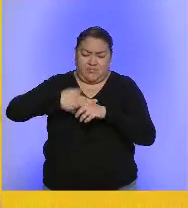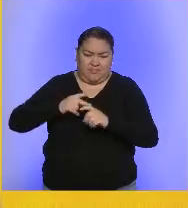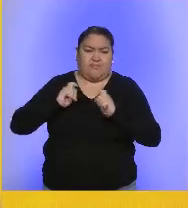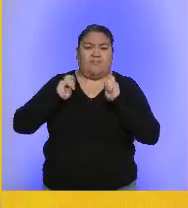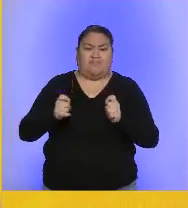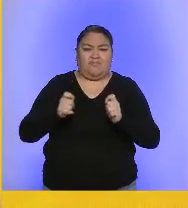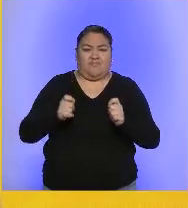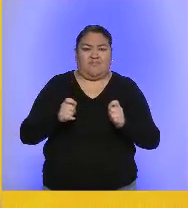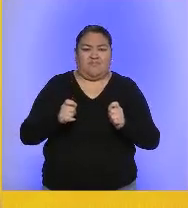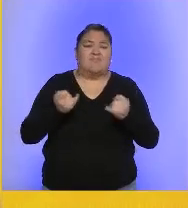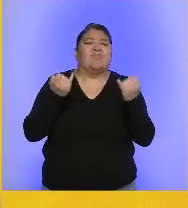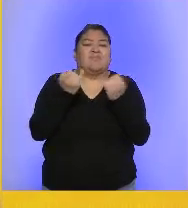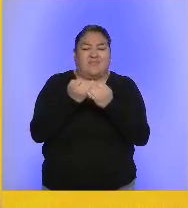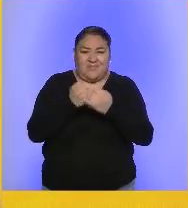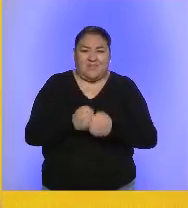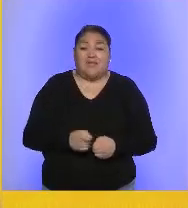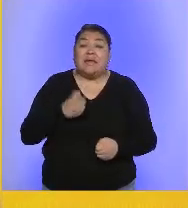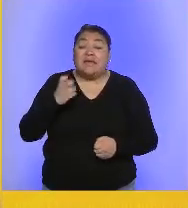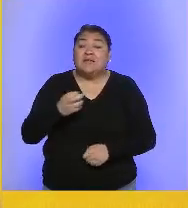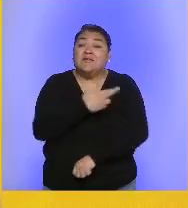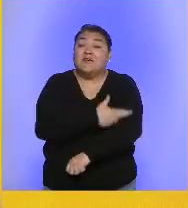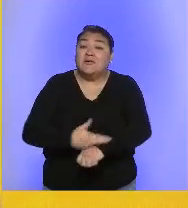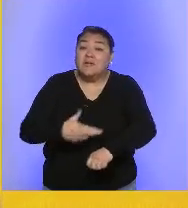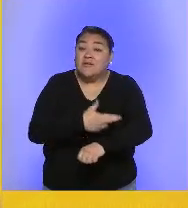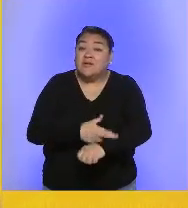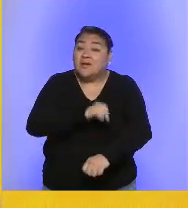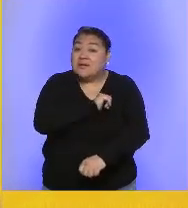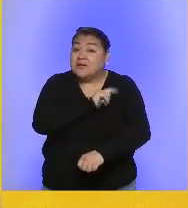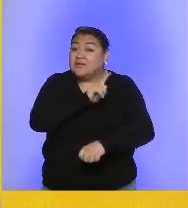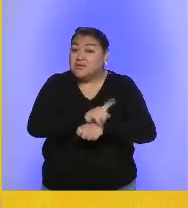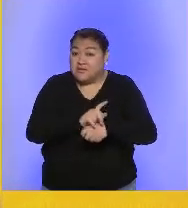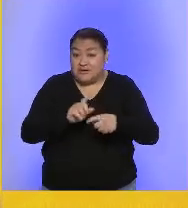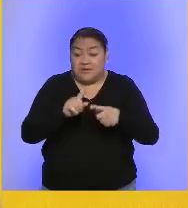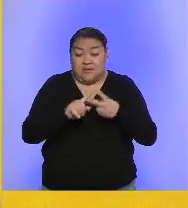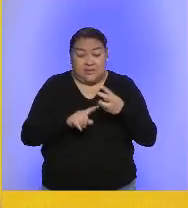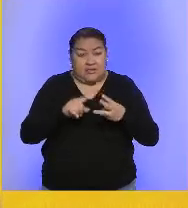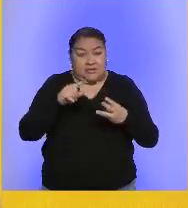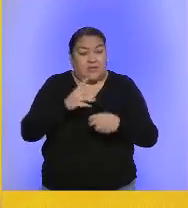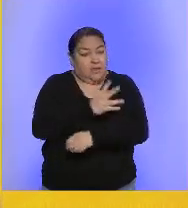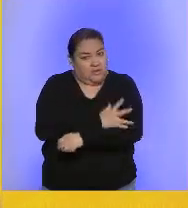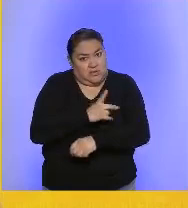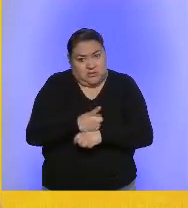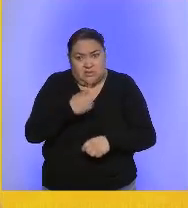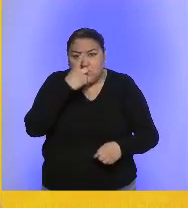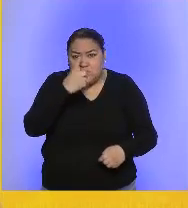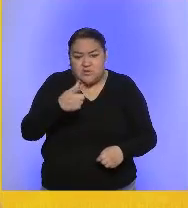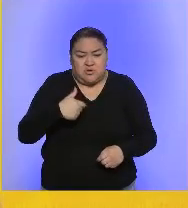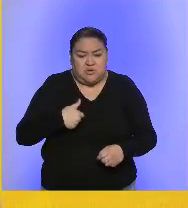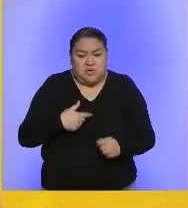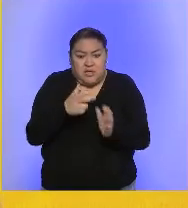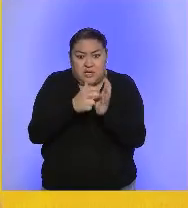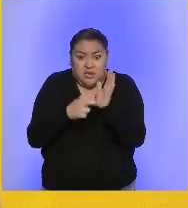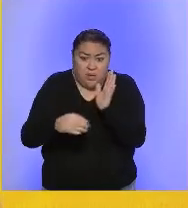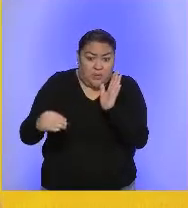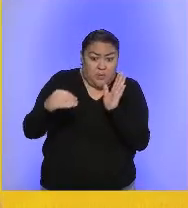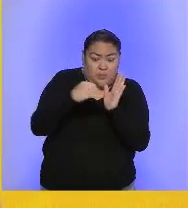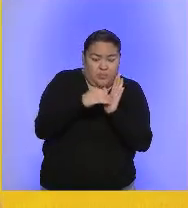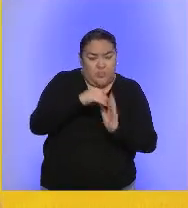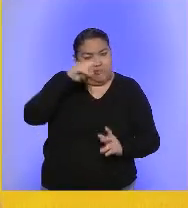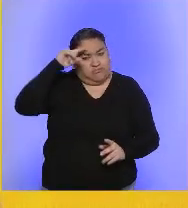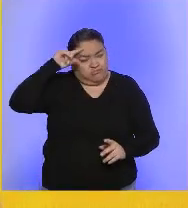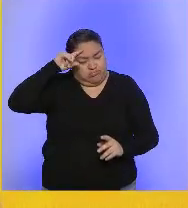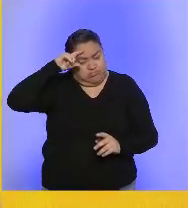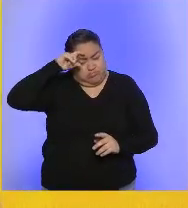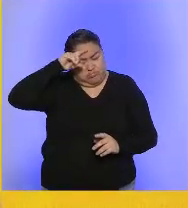acciones, pero no fue fácil, tengo que decirlo, y creo que este es uno de los retos, gracias a esas acciones, hoy